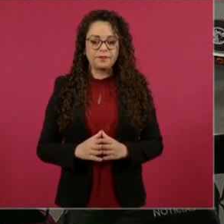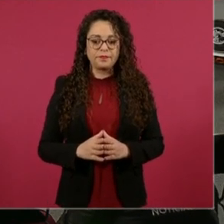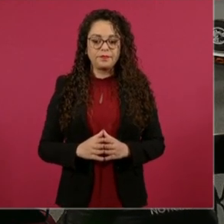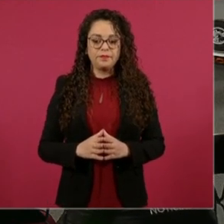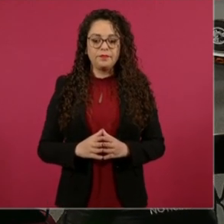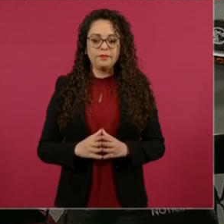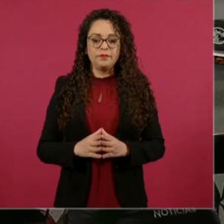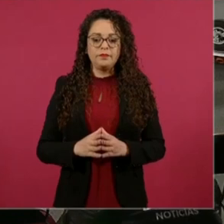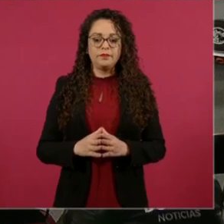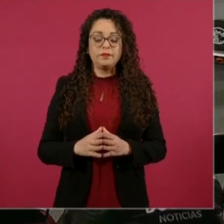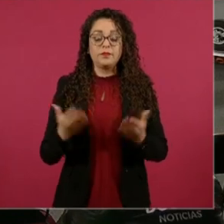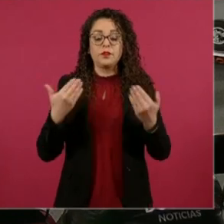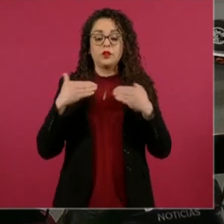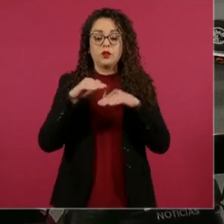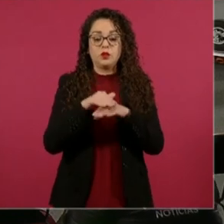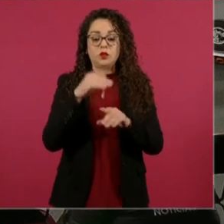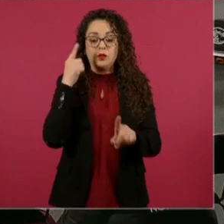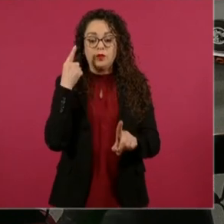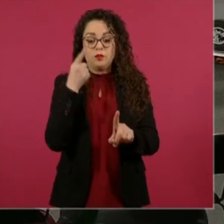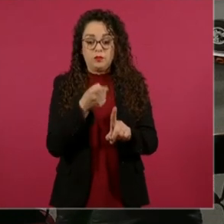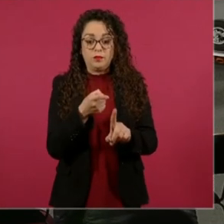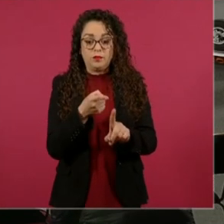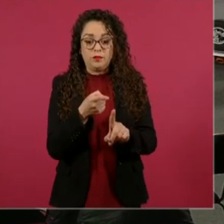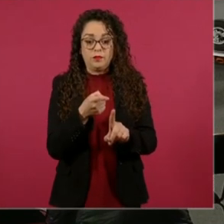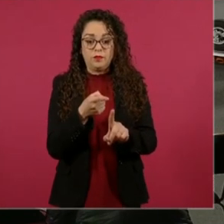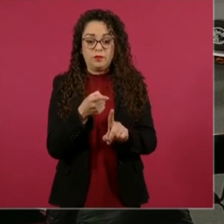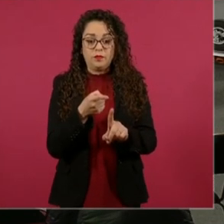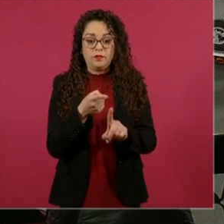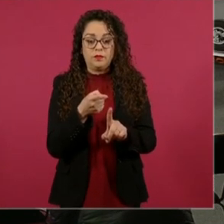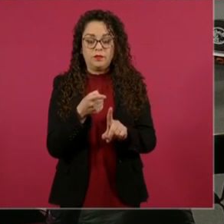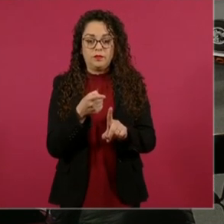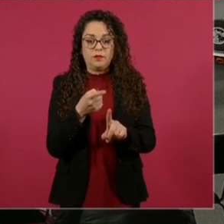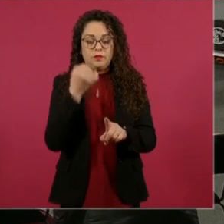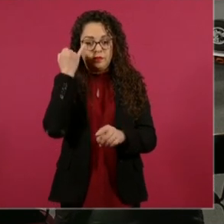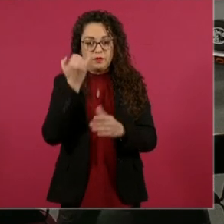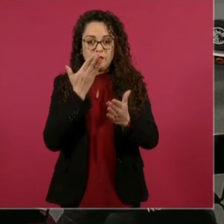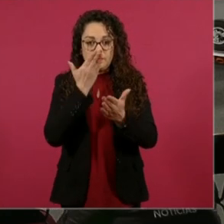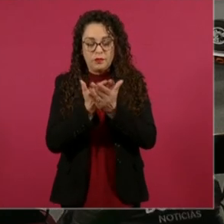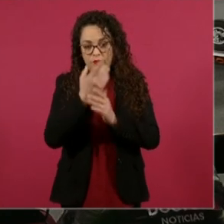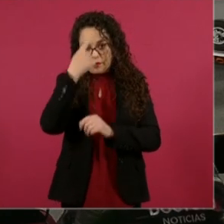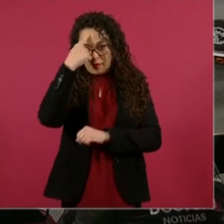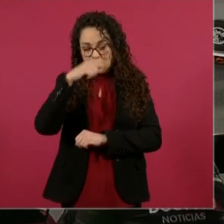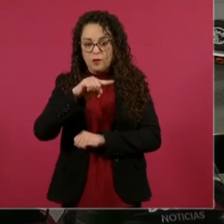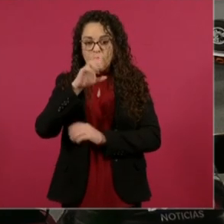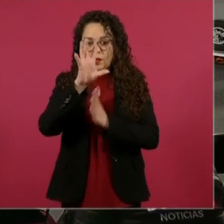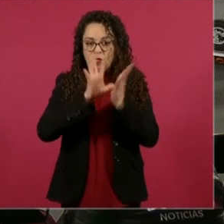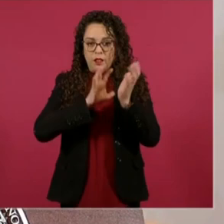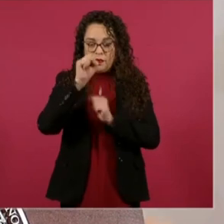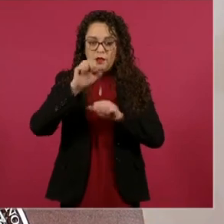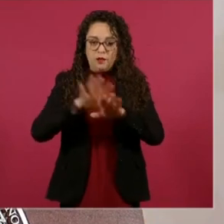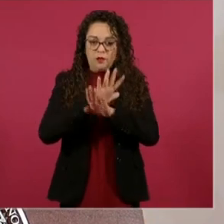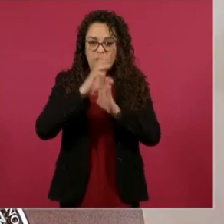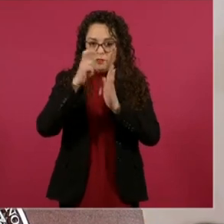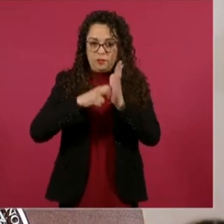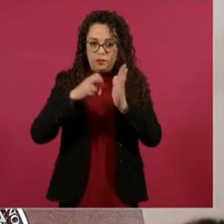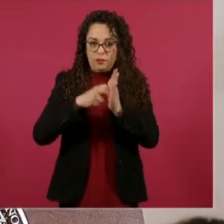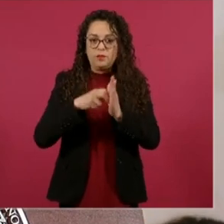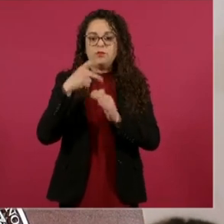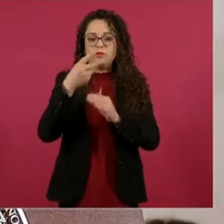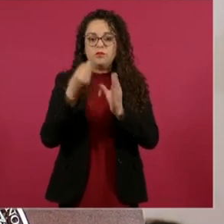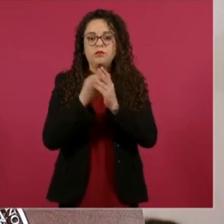Bien, en relación a este proyecto de reforma en materia de Guardia Nacional,